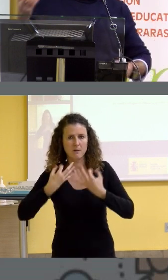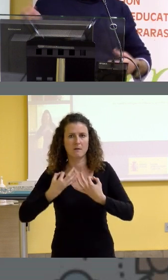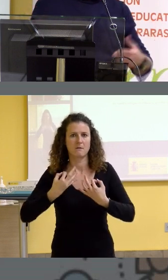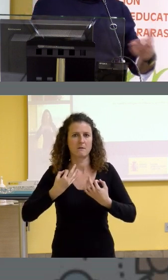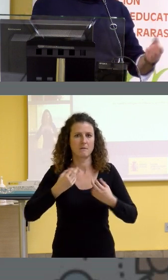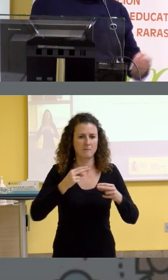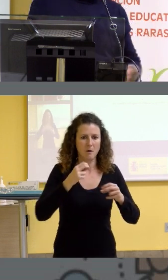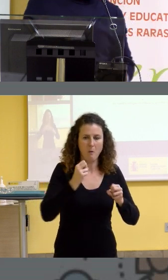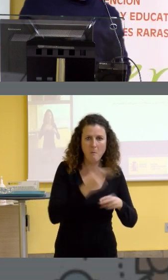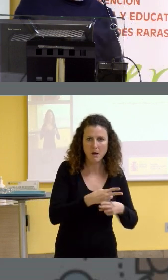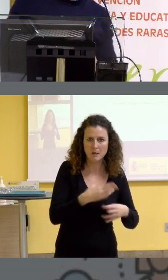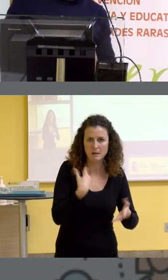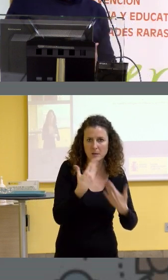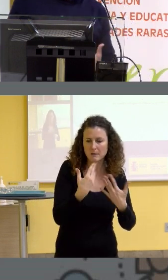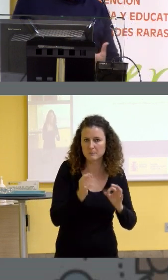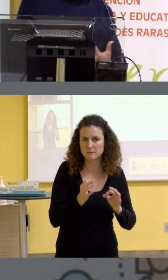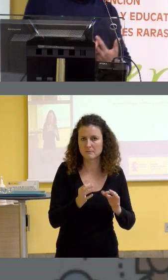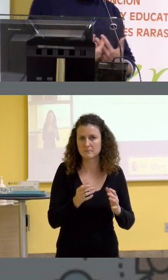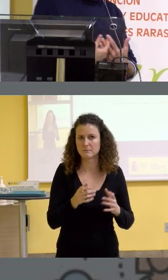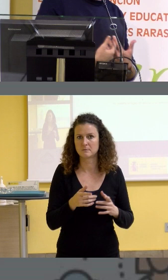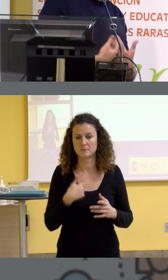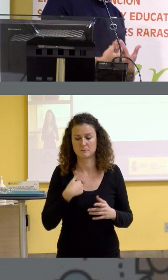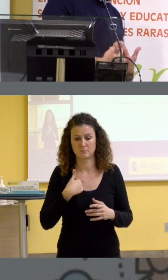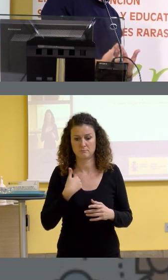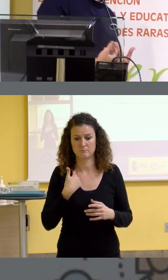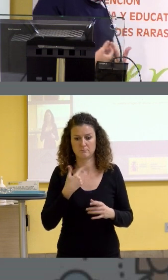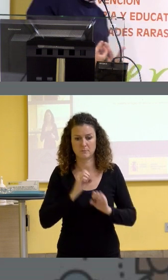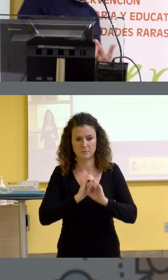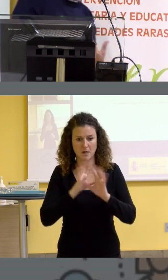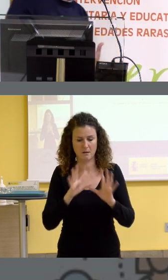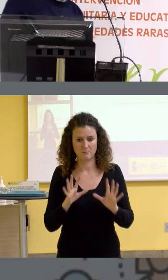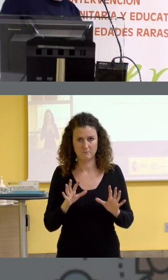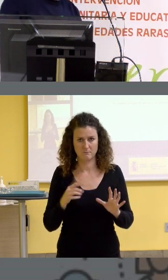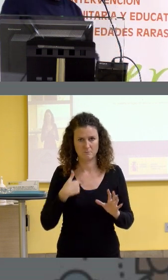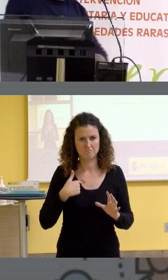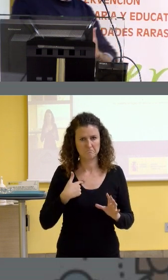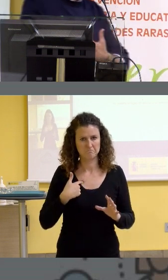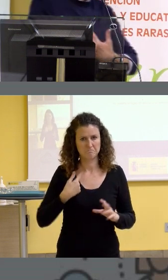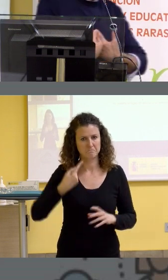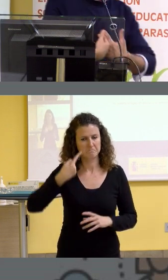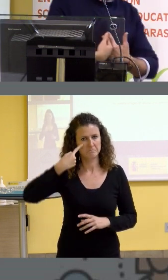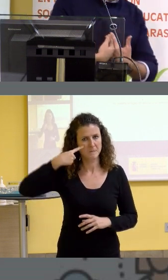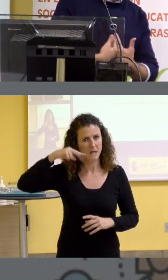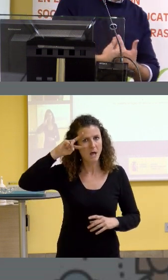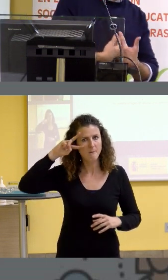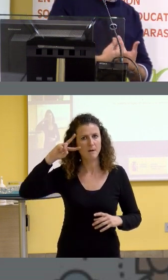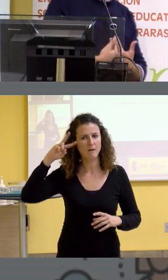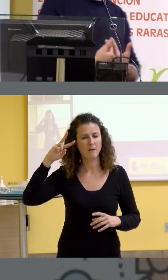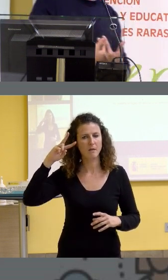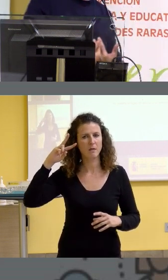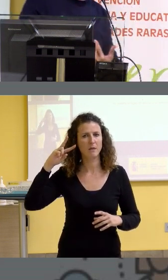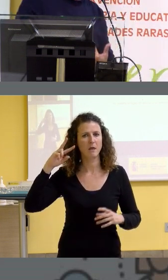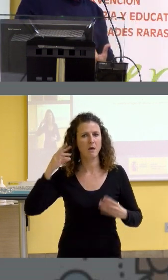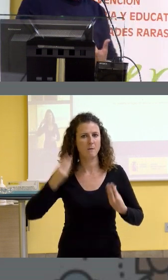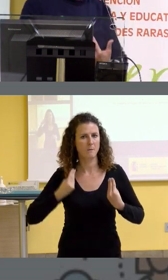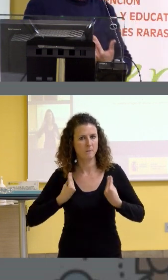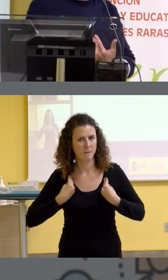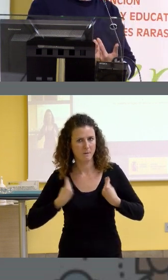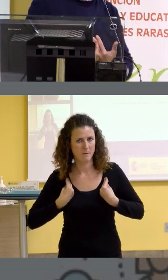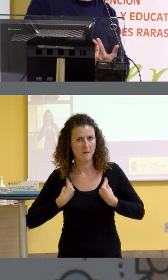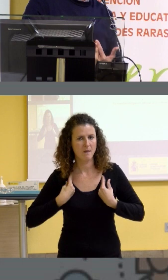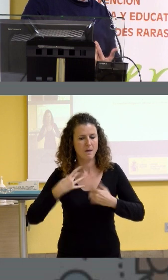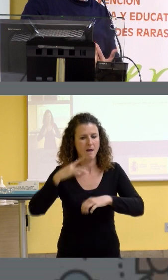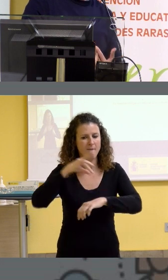bares ni por ahí. Pues claro, yo he vivido en mi piel la experiencia de lo que es una